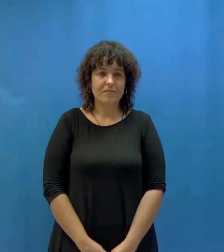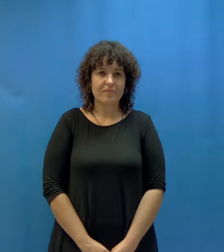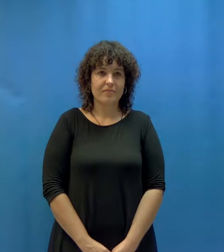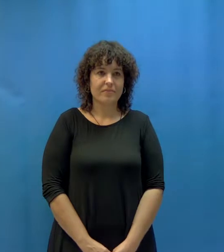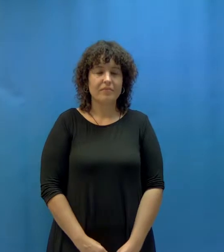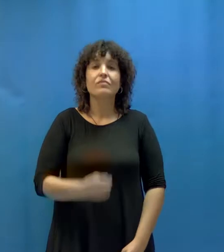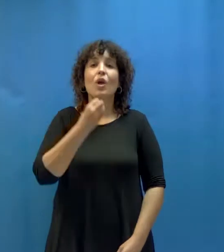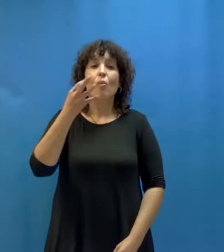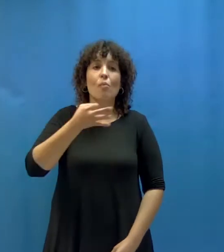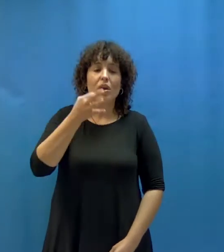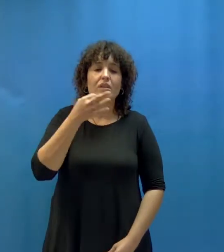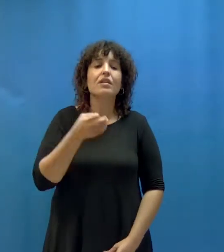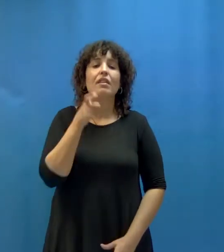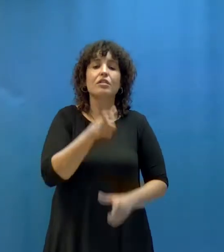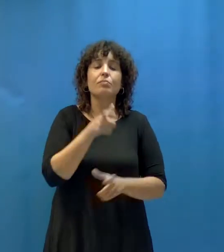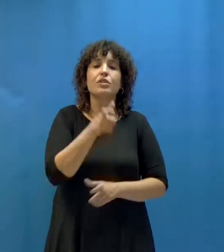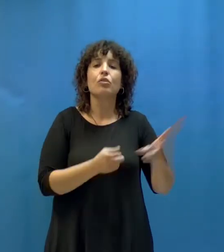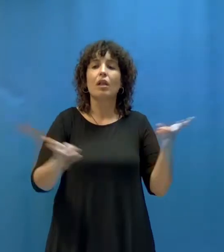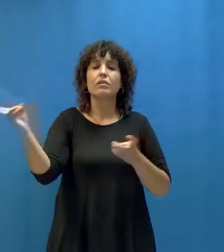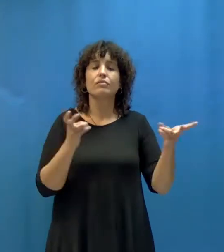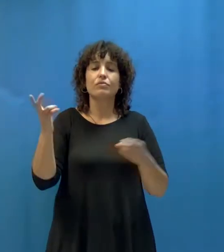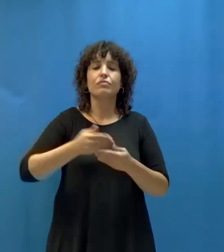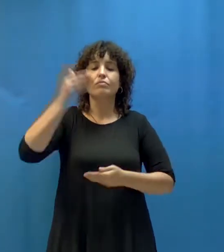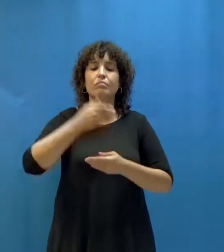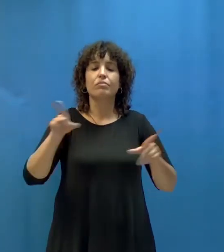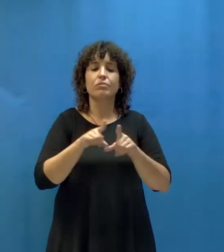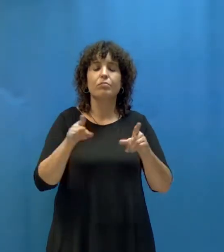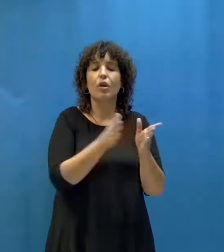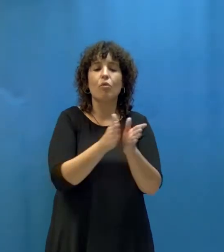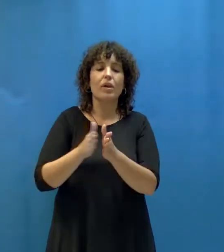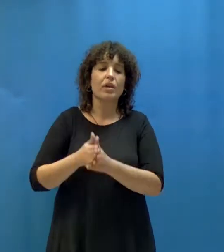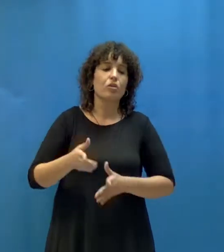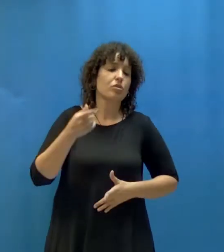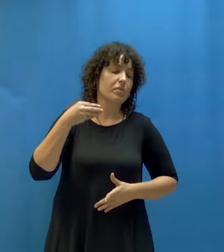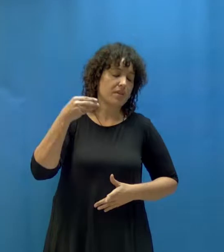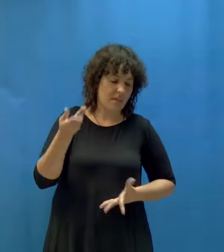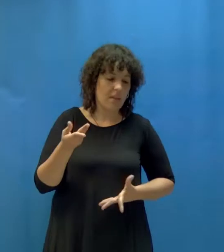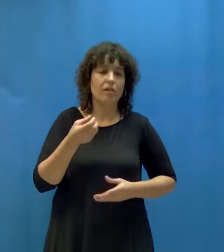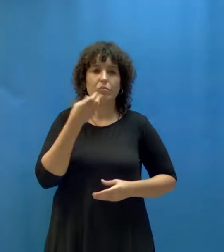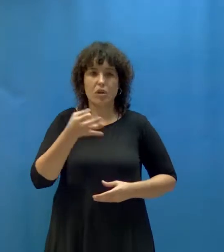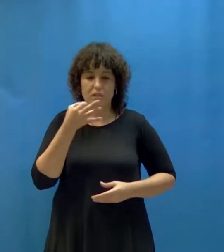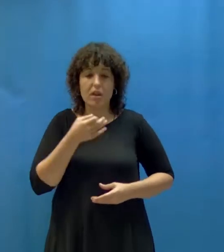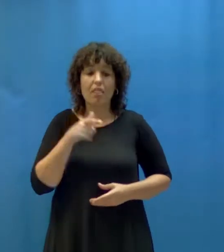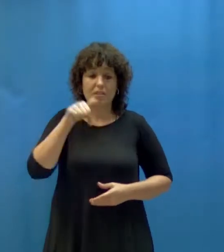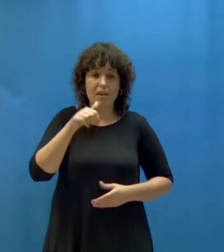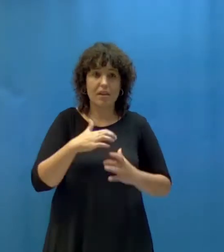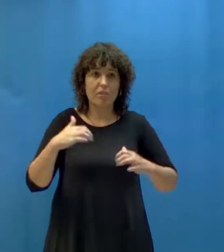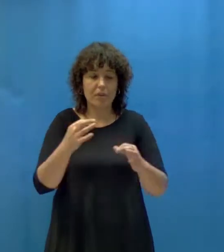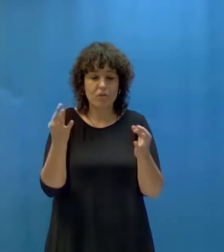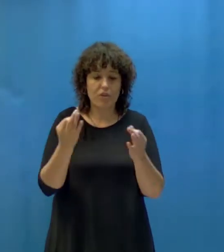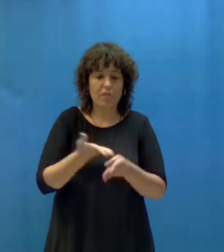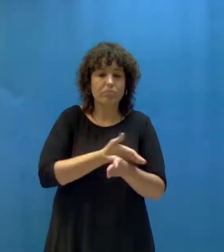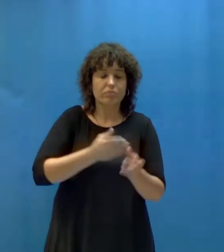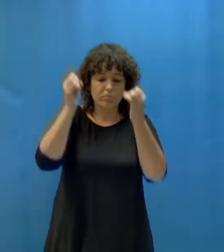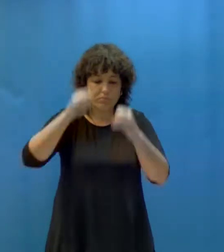Bien, buenas tardes, asistentes, medios de comunicación, compañeros y compañeras de Corporación y Presidenta. Viene al Pleno la aprobación de tres reconocimientos extrajudiciales.